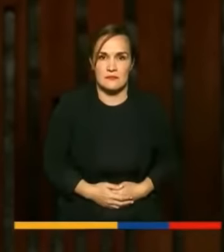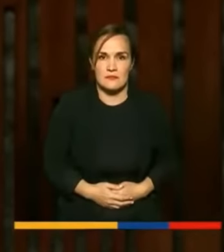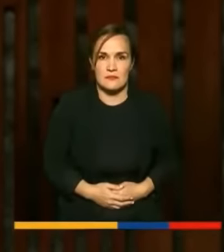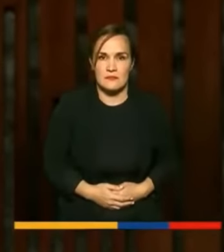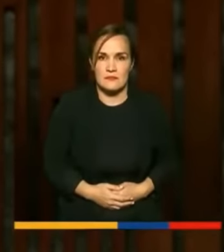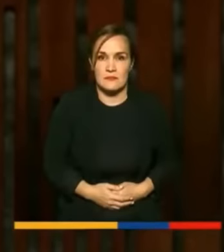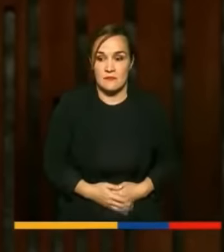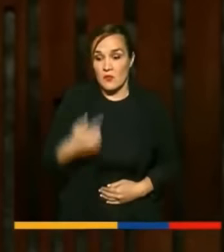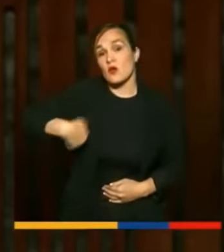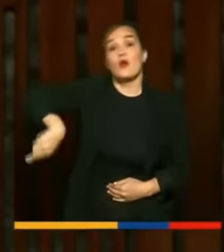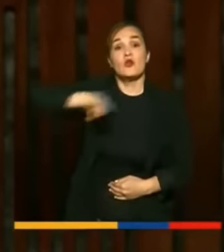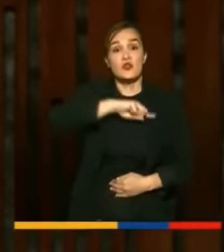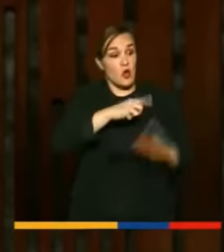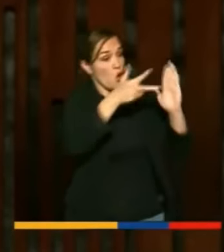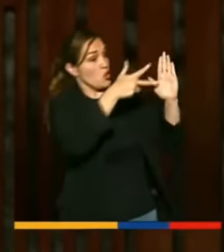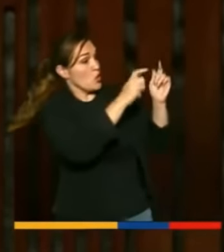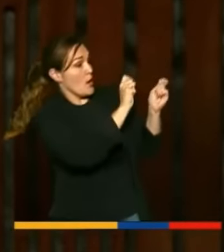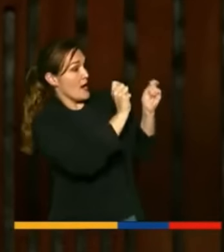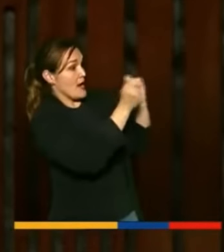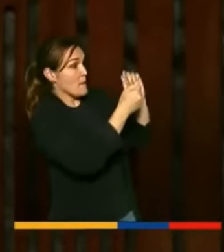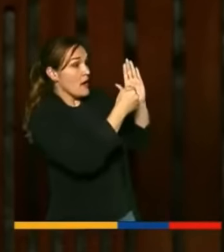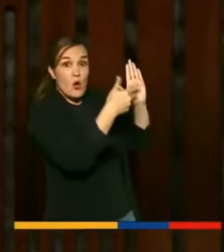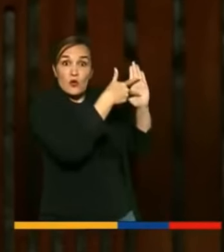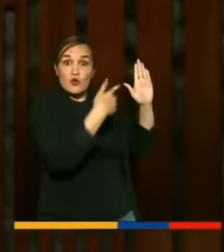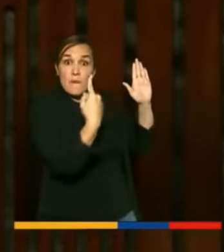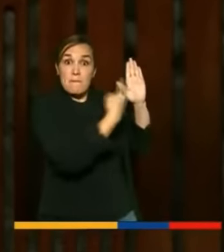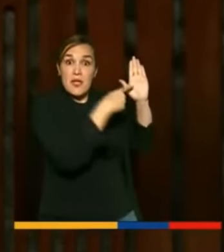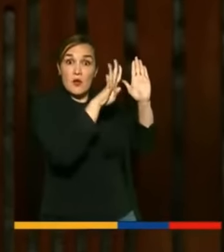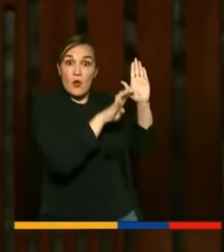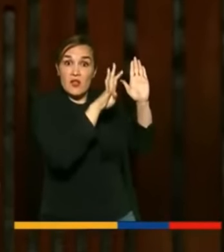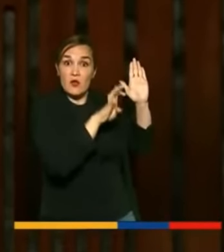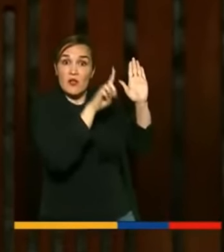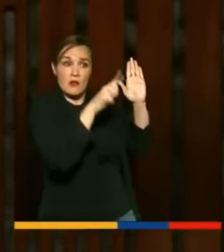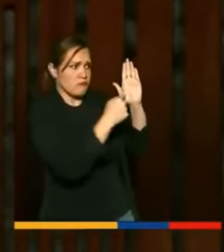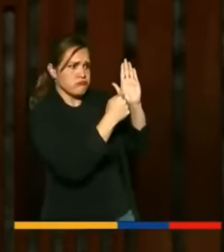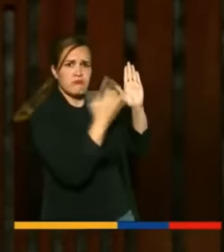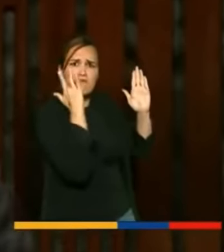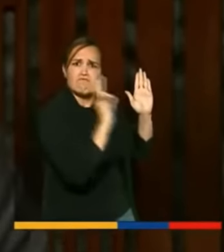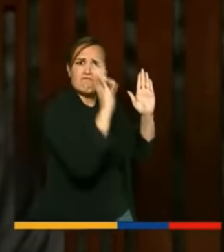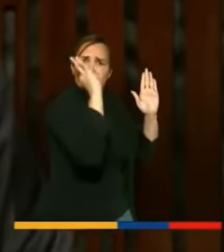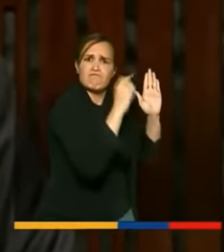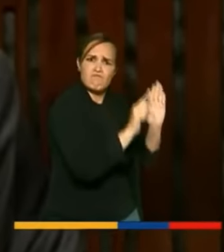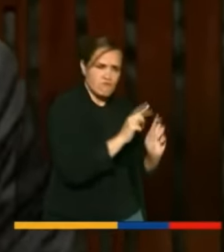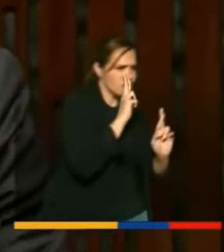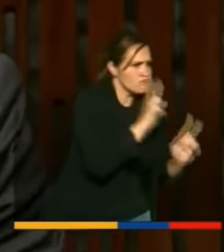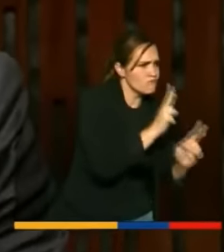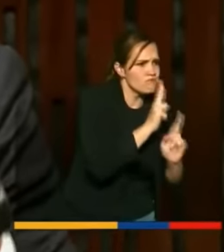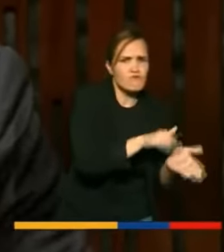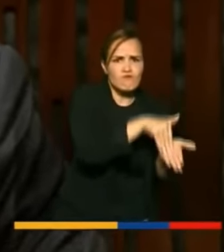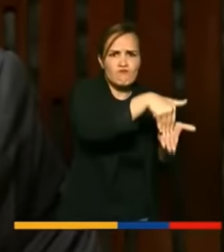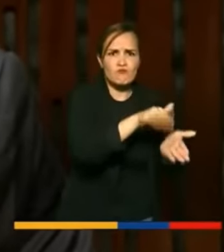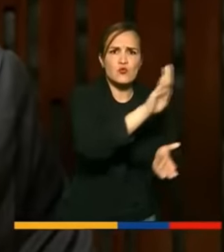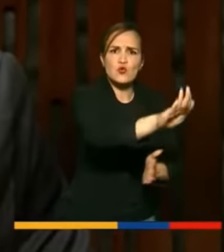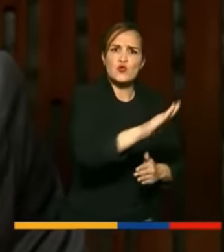No vamos a cambiar la Constitución del 91. Que reivindica las libertades de los ciudadanos, la acción del